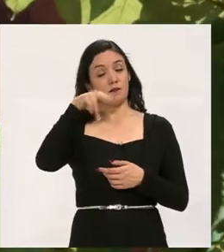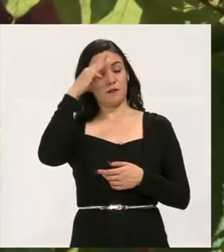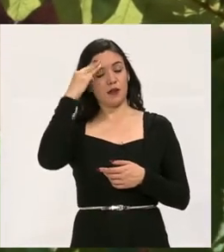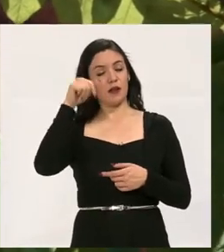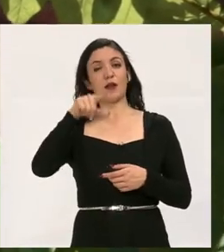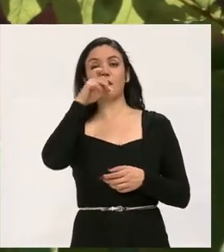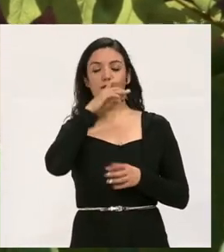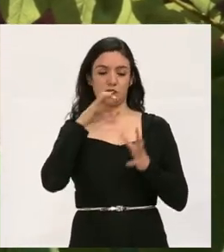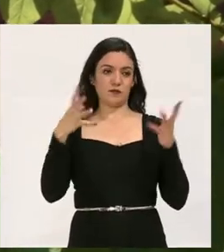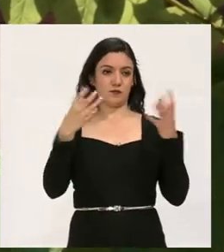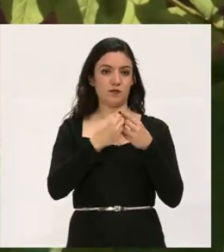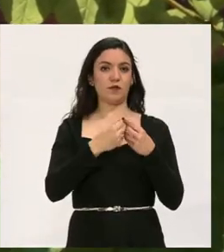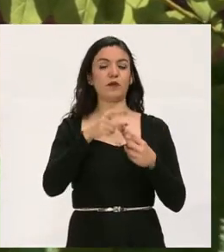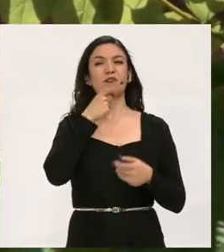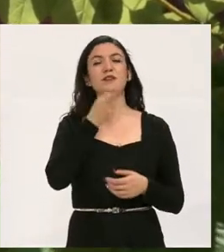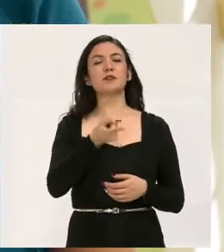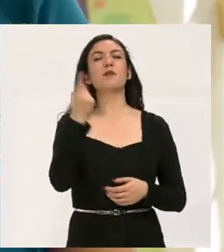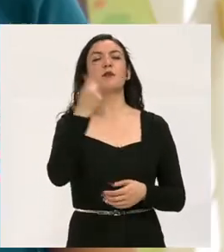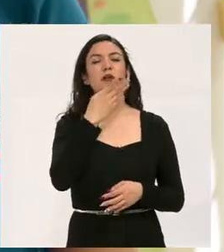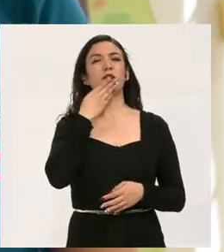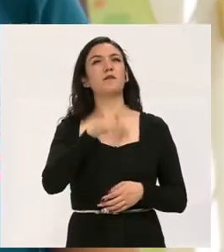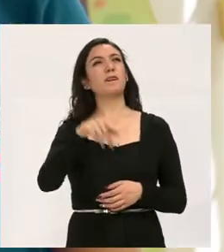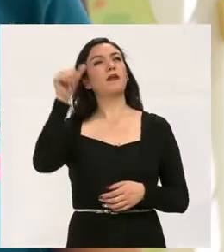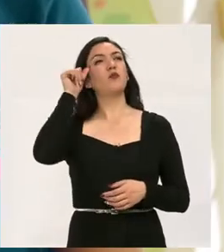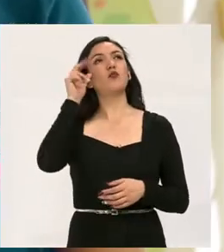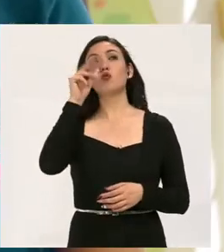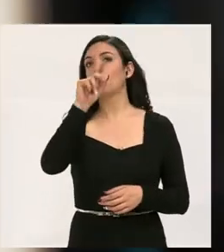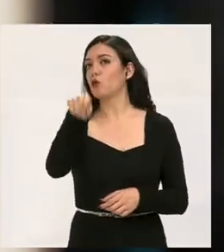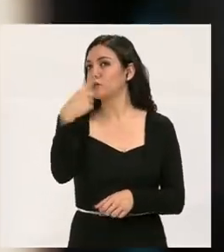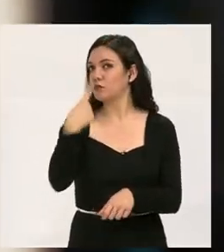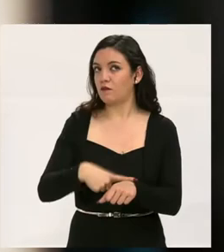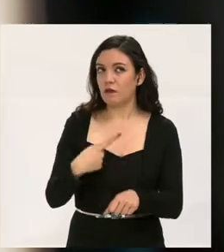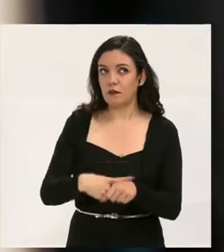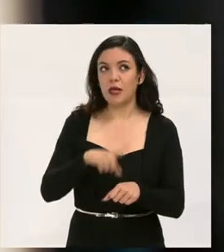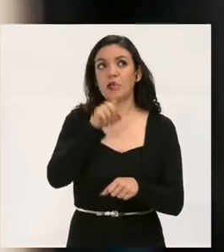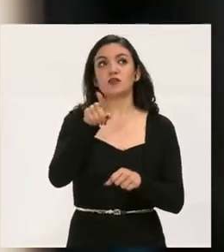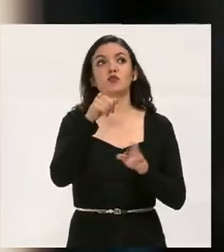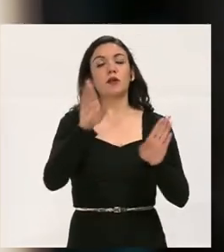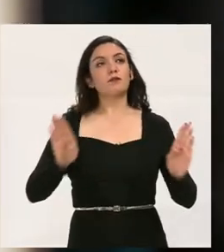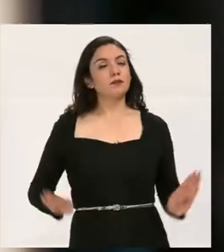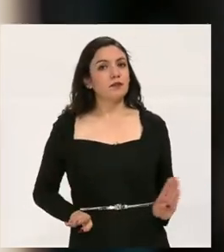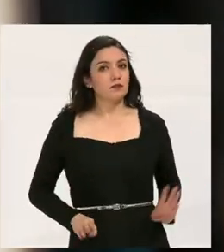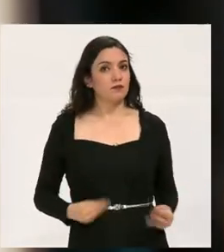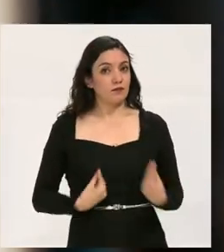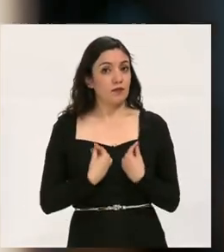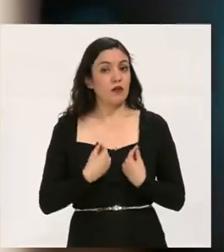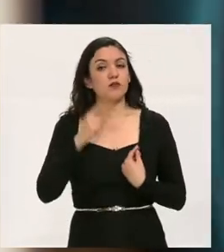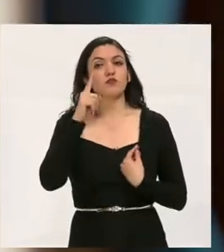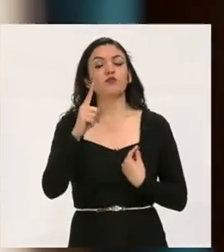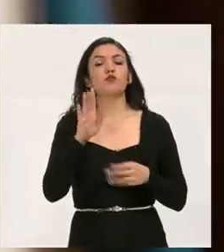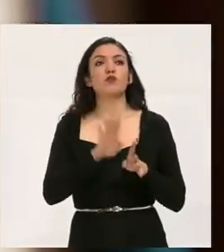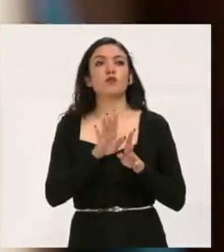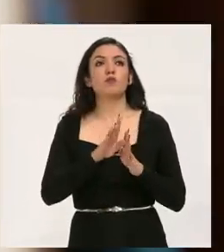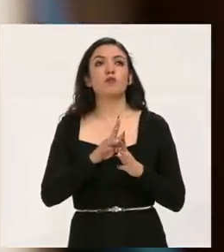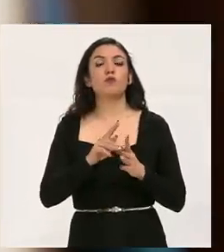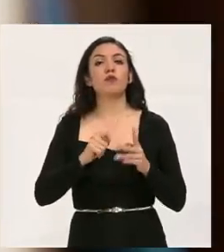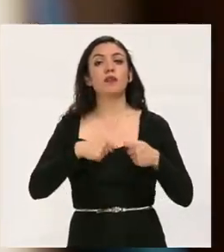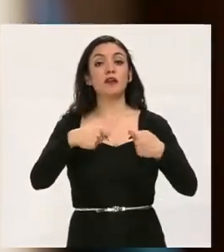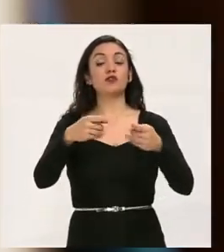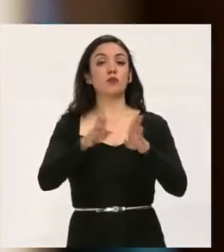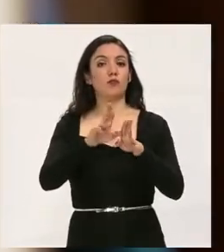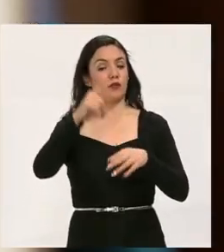san miguel de allende y nosotros aquí en aguascalientes bueno el autismo no es una enfermedad es una condición de vida es un